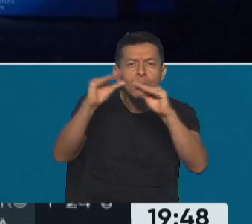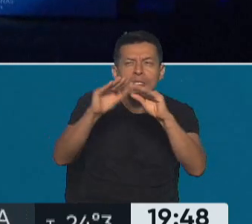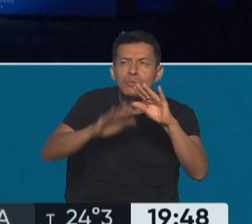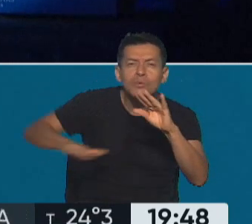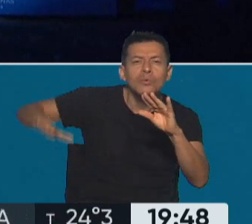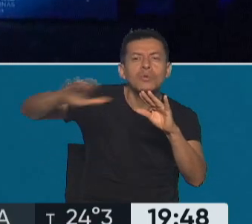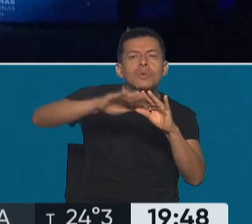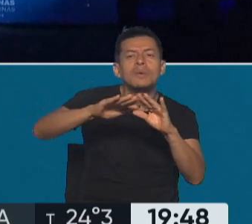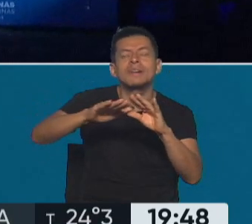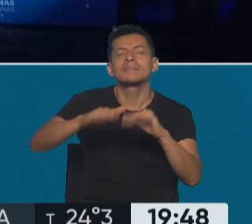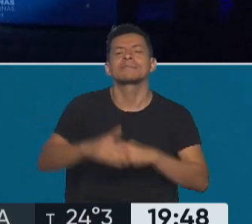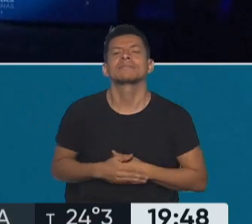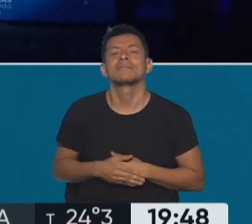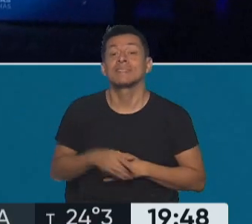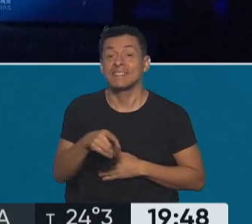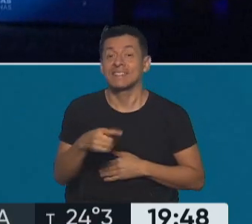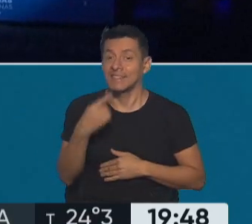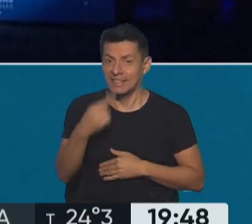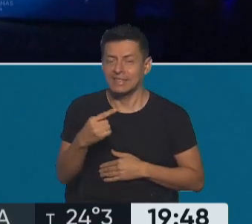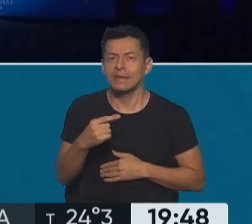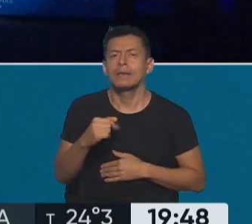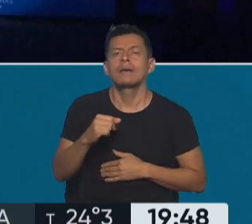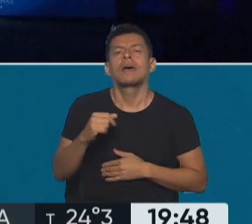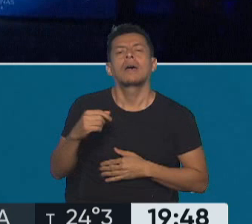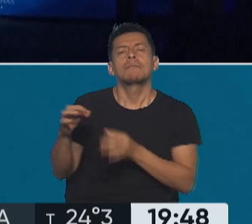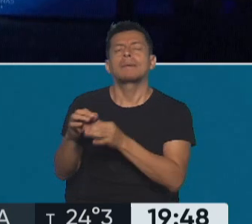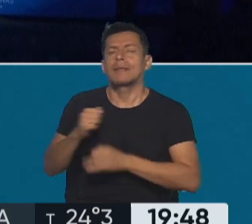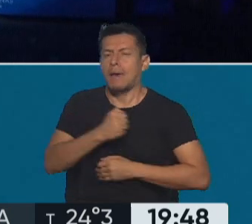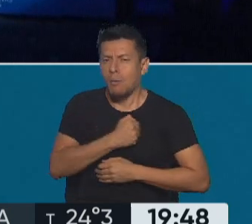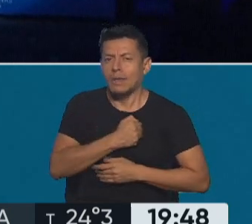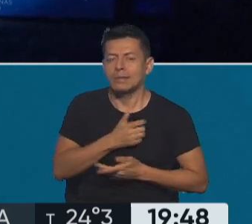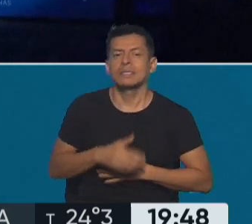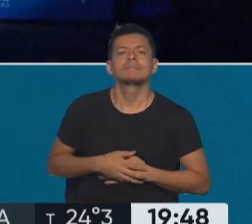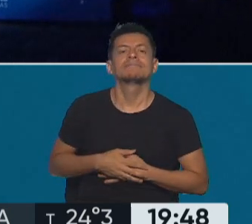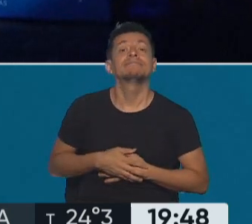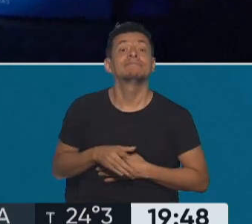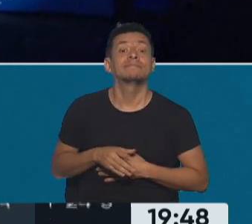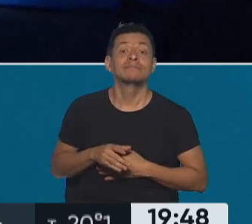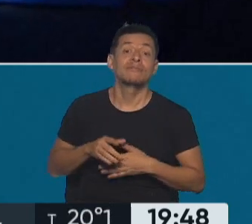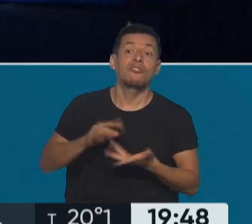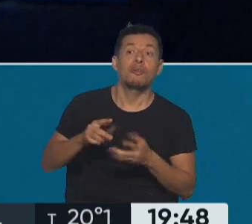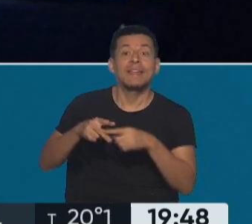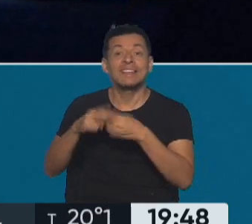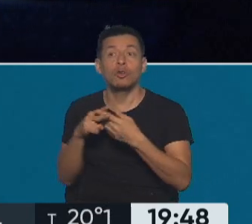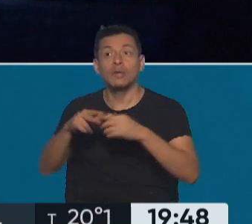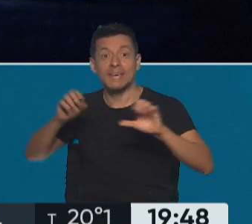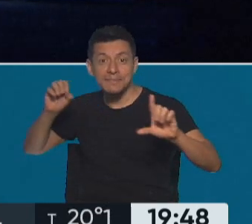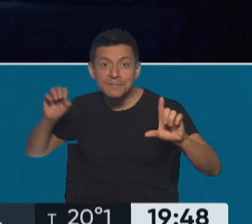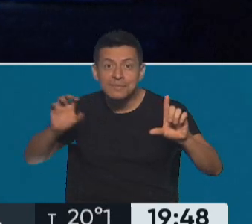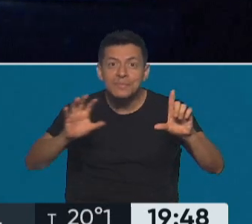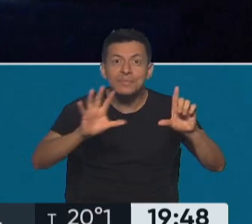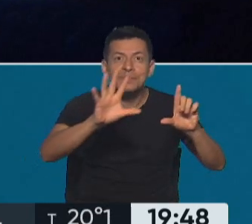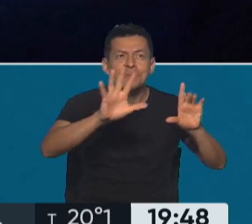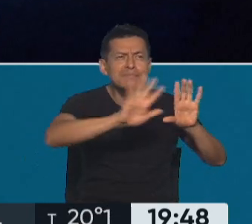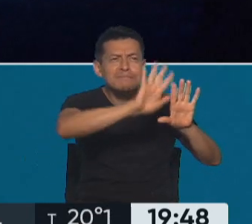aguanten las Malvinas, dice María Rosa Llorio, ¿no? Y la aplauden de pie. La técnica del mapping comienza a contrastarse y